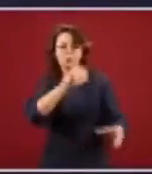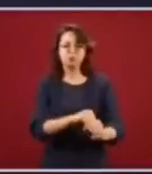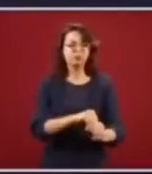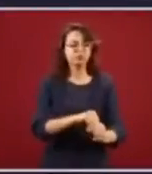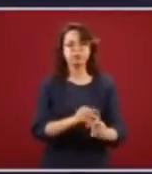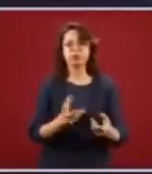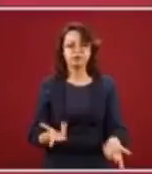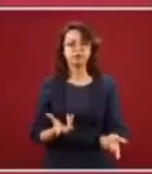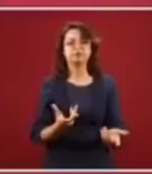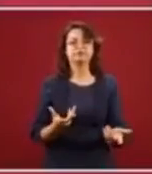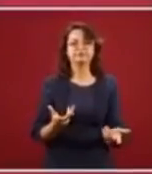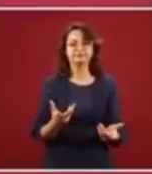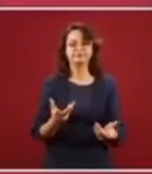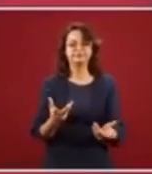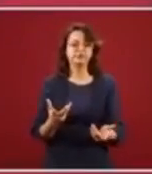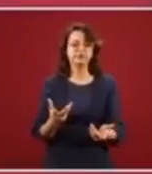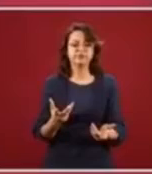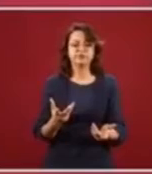todo.